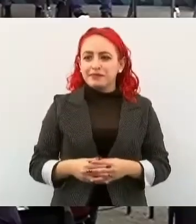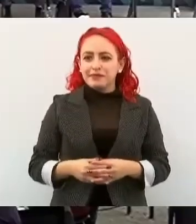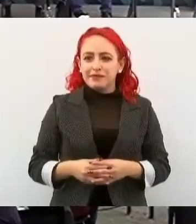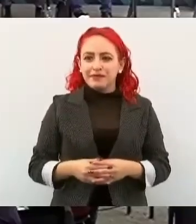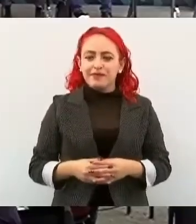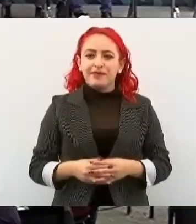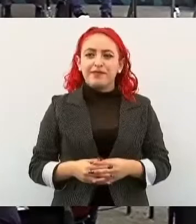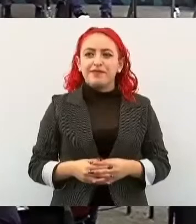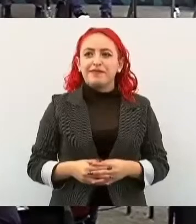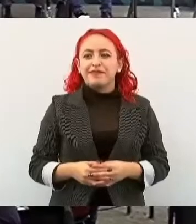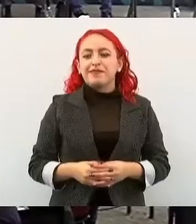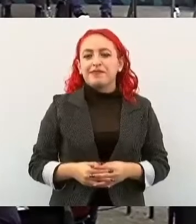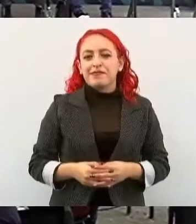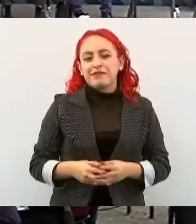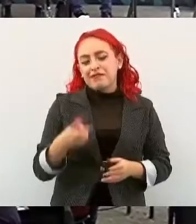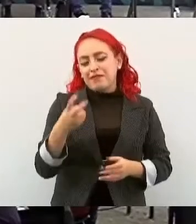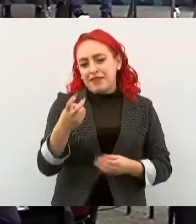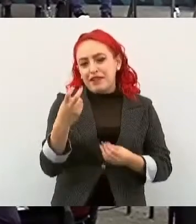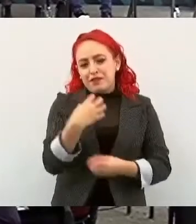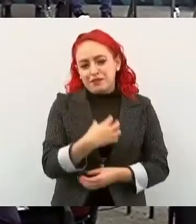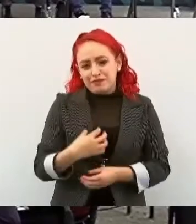Es muy gratificante